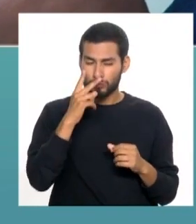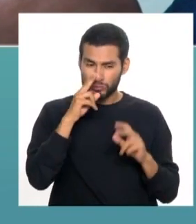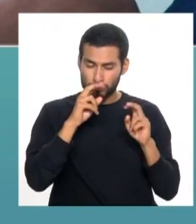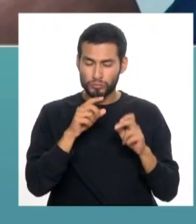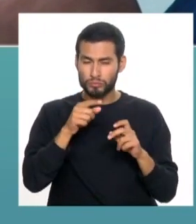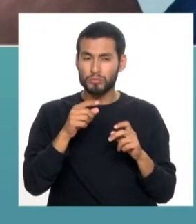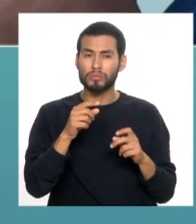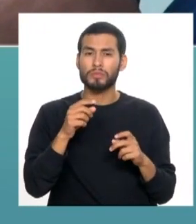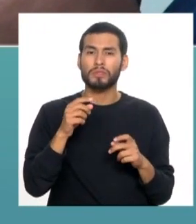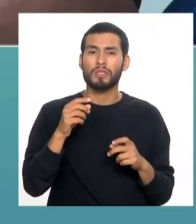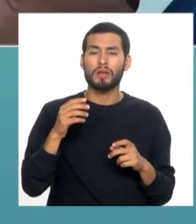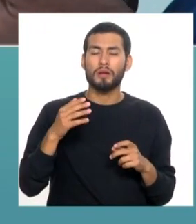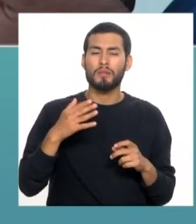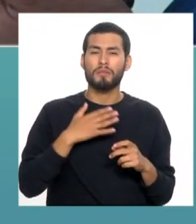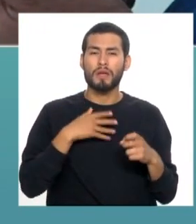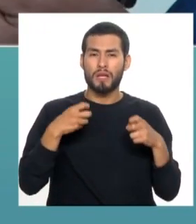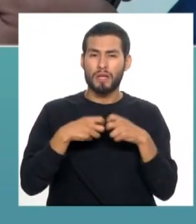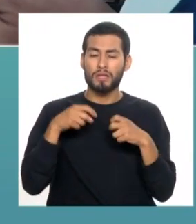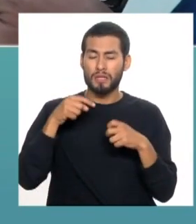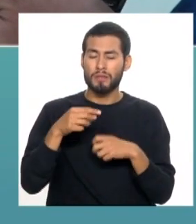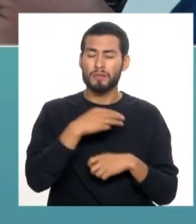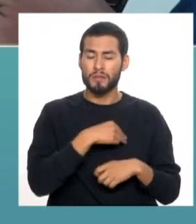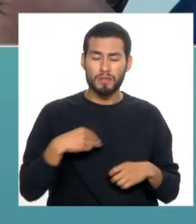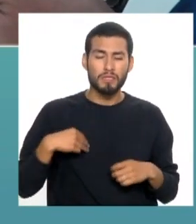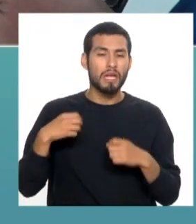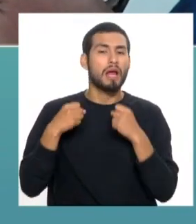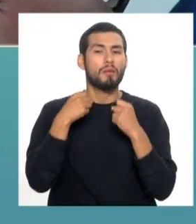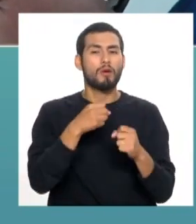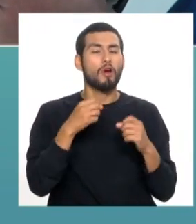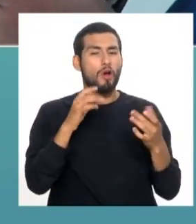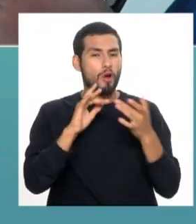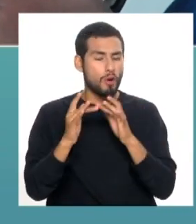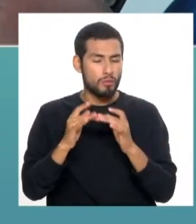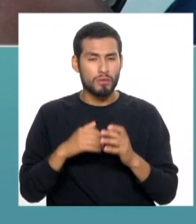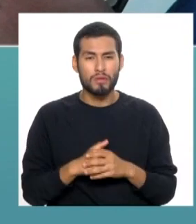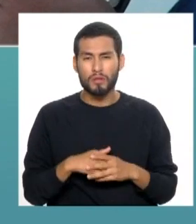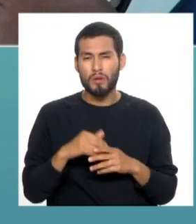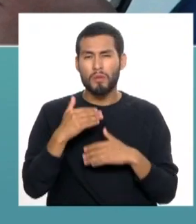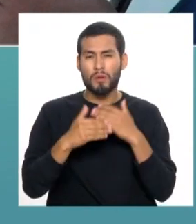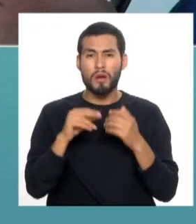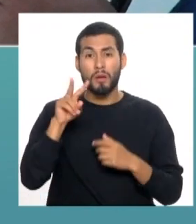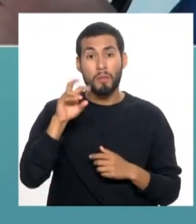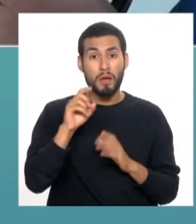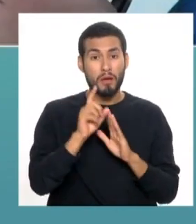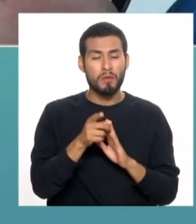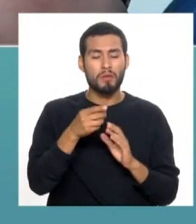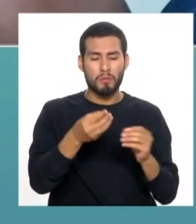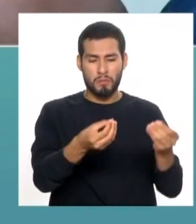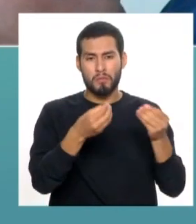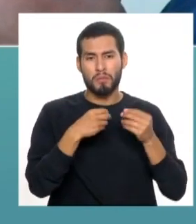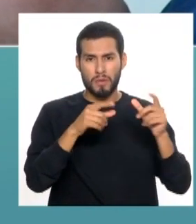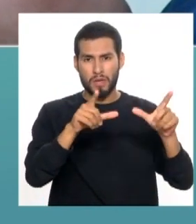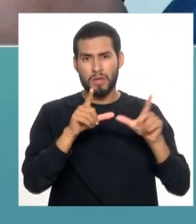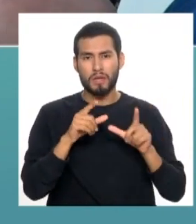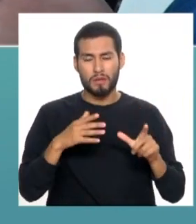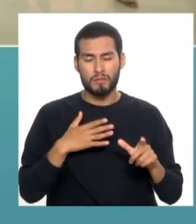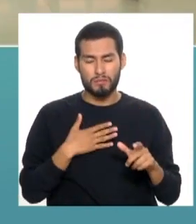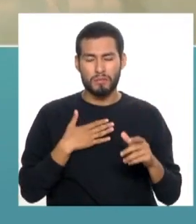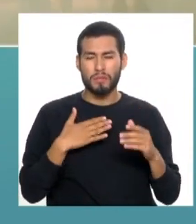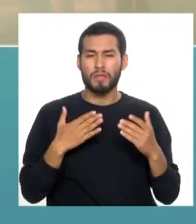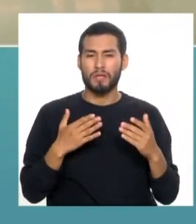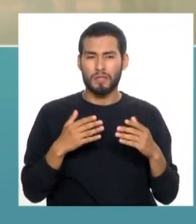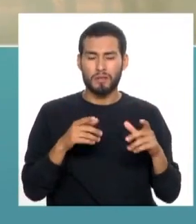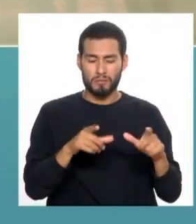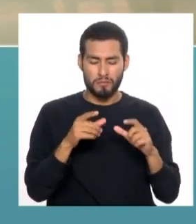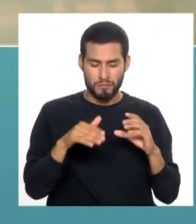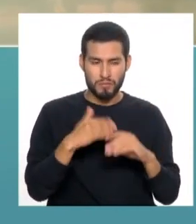que es a través de mi casilla electrónica del Ministerio de Transportes y Comunicaciones, y en 20 minutos me está llegando la licencia a mi casilla. Y en